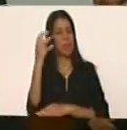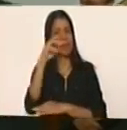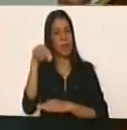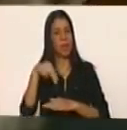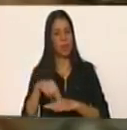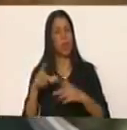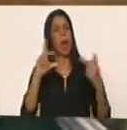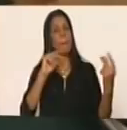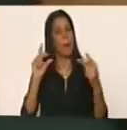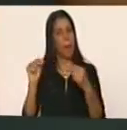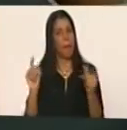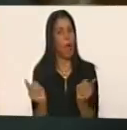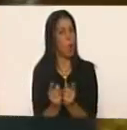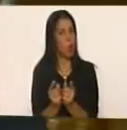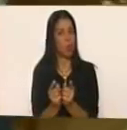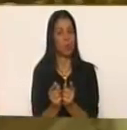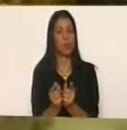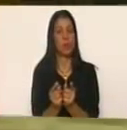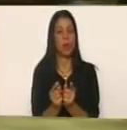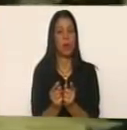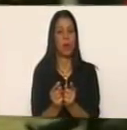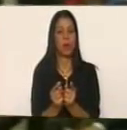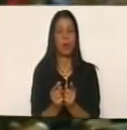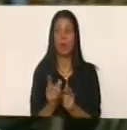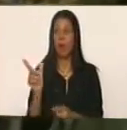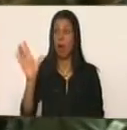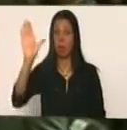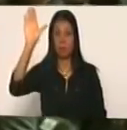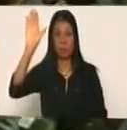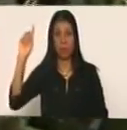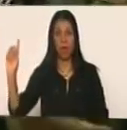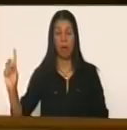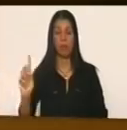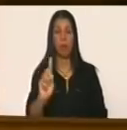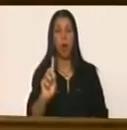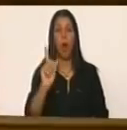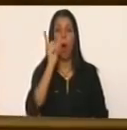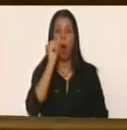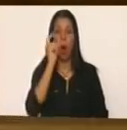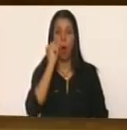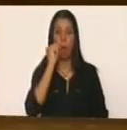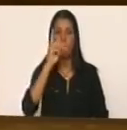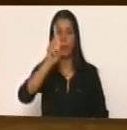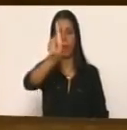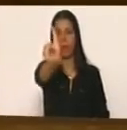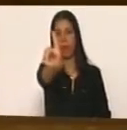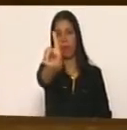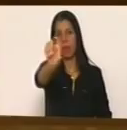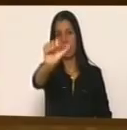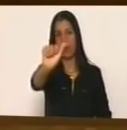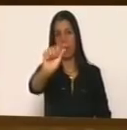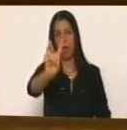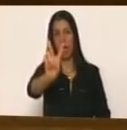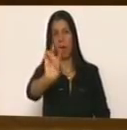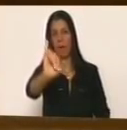debate. Yo quiero dar la palabra al constituyente David Freites.